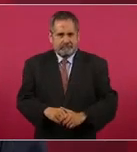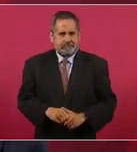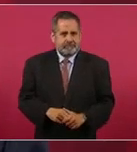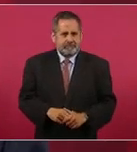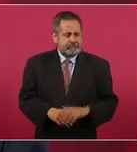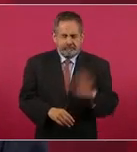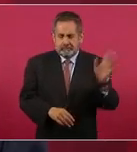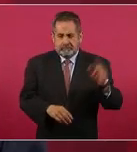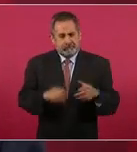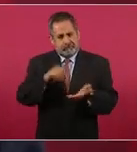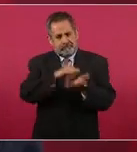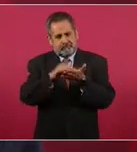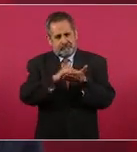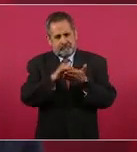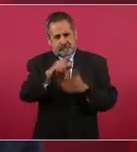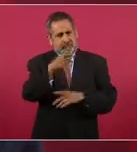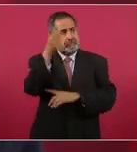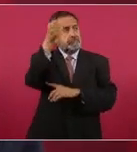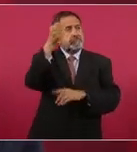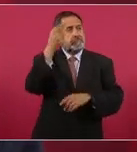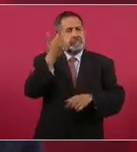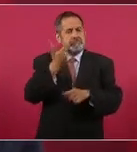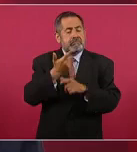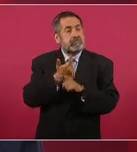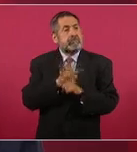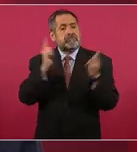y que está en Nueva York.